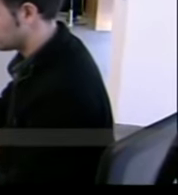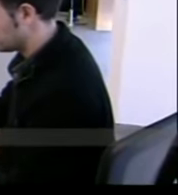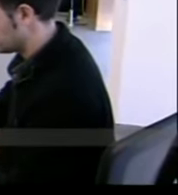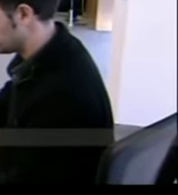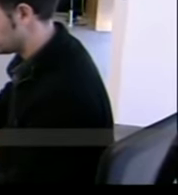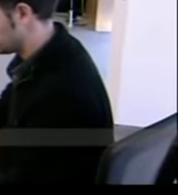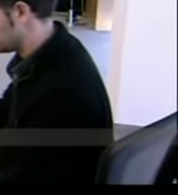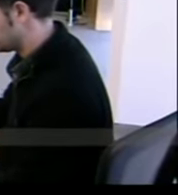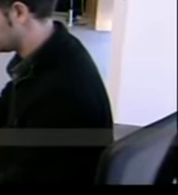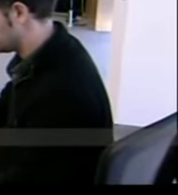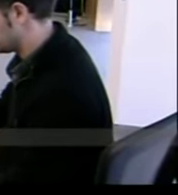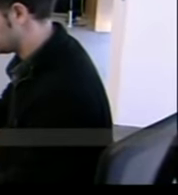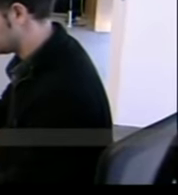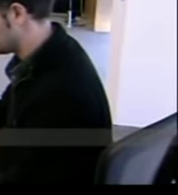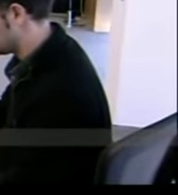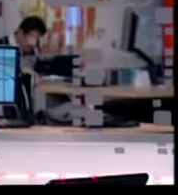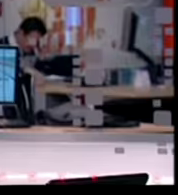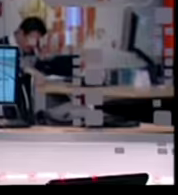Huesca y al alcance de todos.